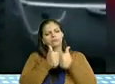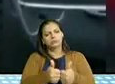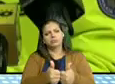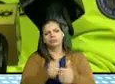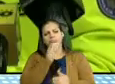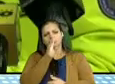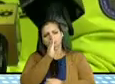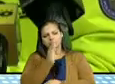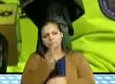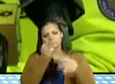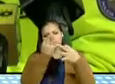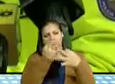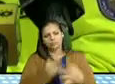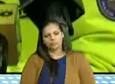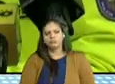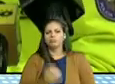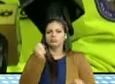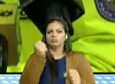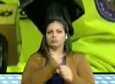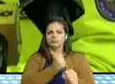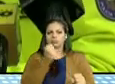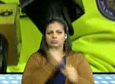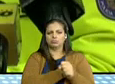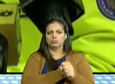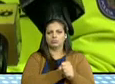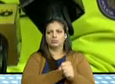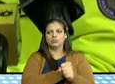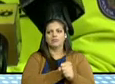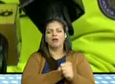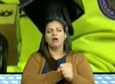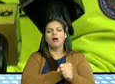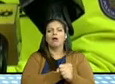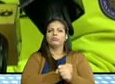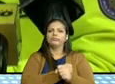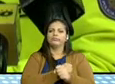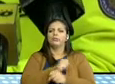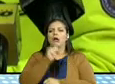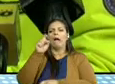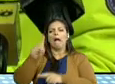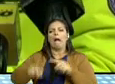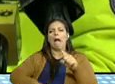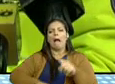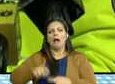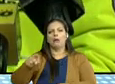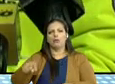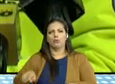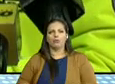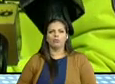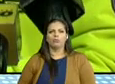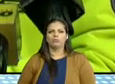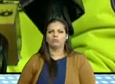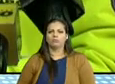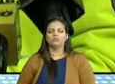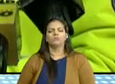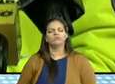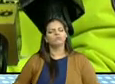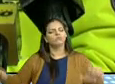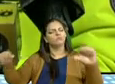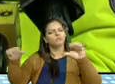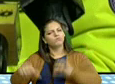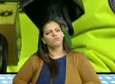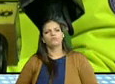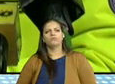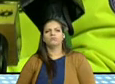decentes. Trabajadoras. Trabajadoras. Igual que cualquier persona. Porque no es por la nacionalidad. Es el